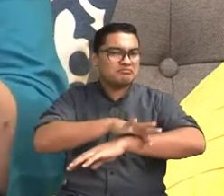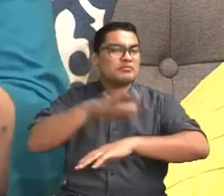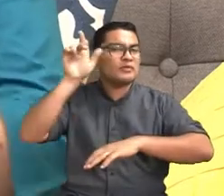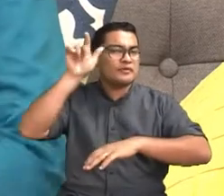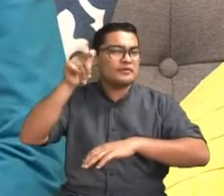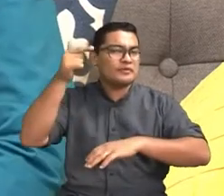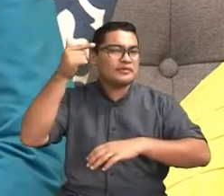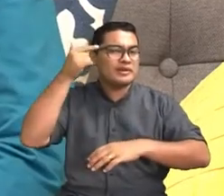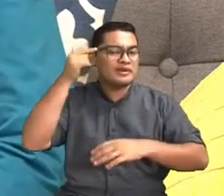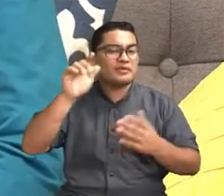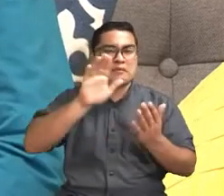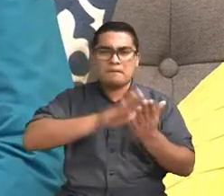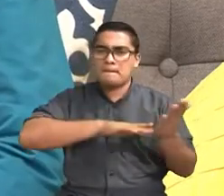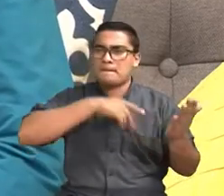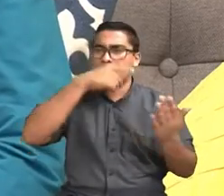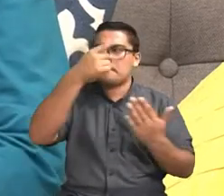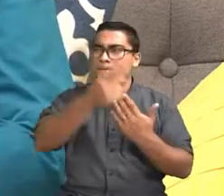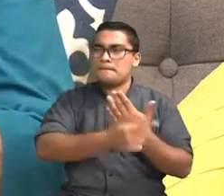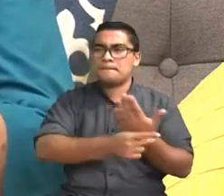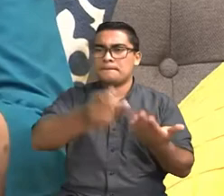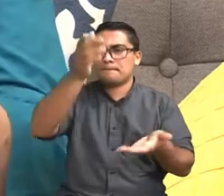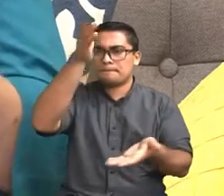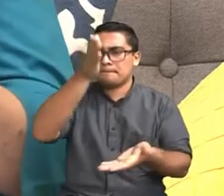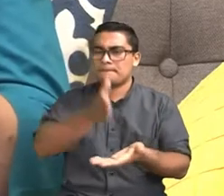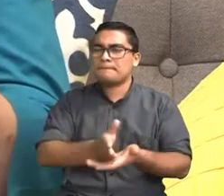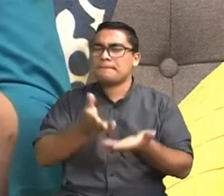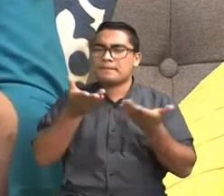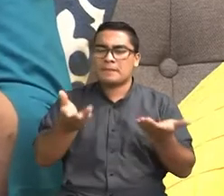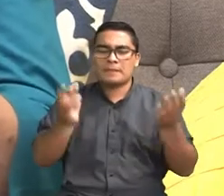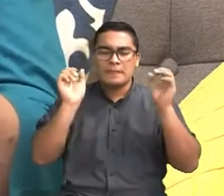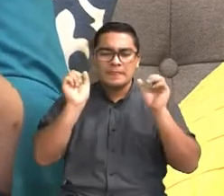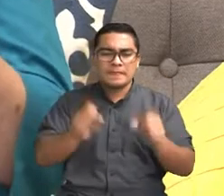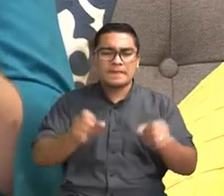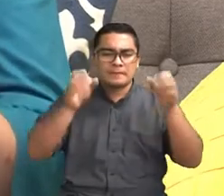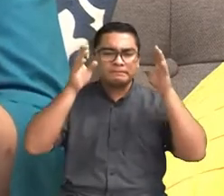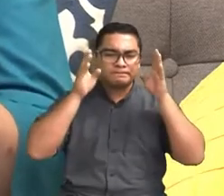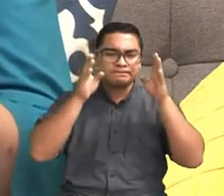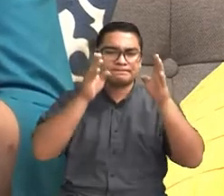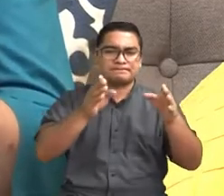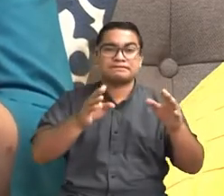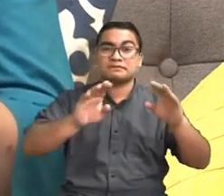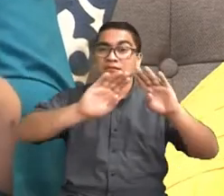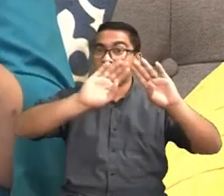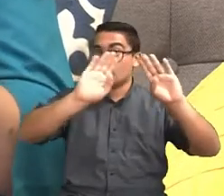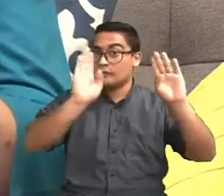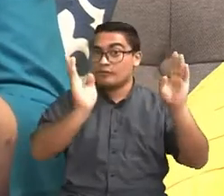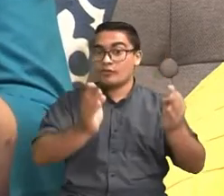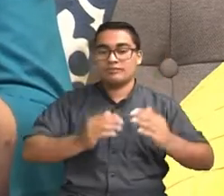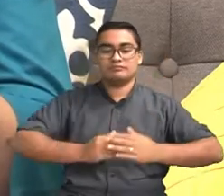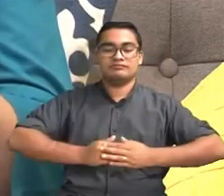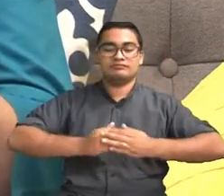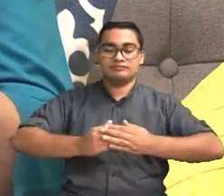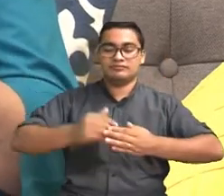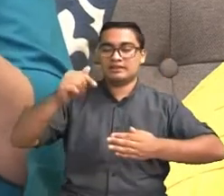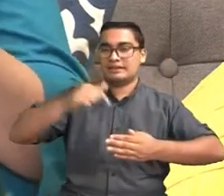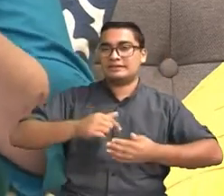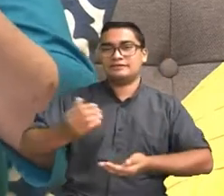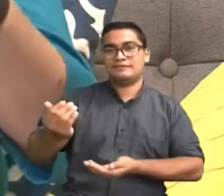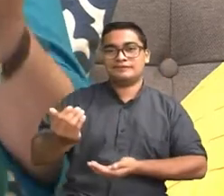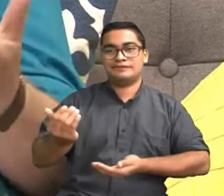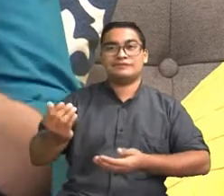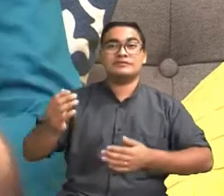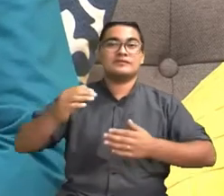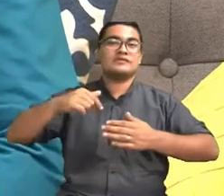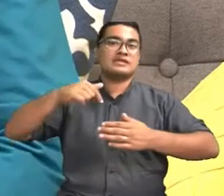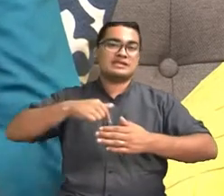definir programas que vayan a atender a la mujer, ¿verdad? Y al niño desde que está en